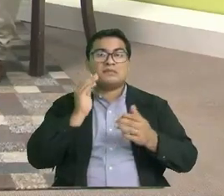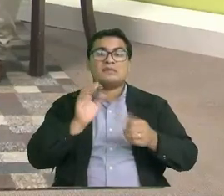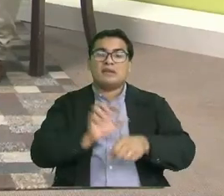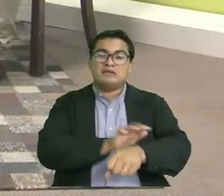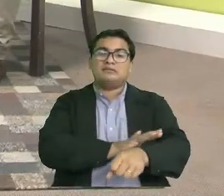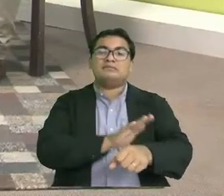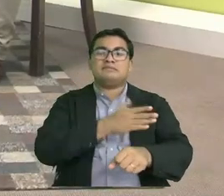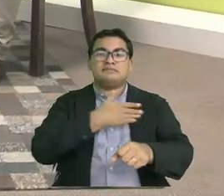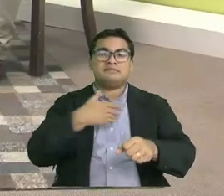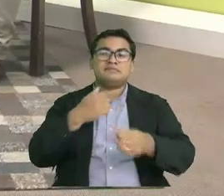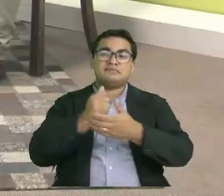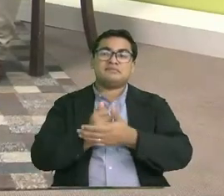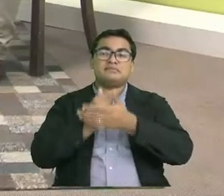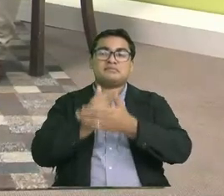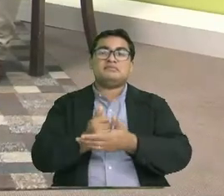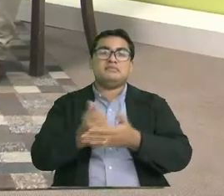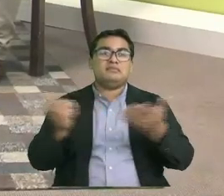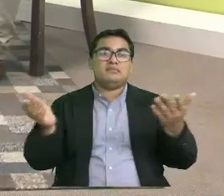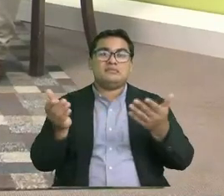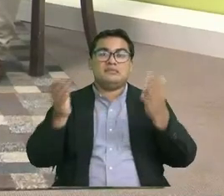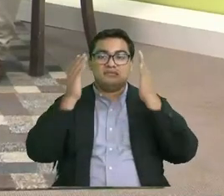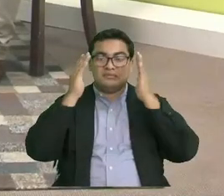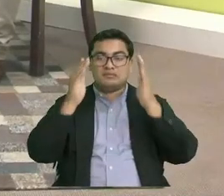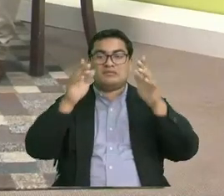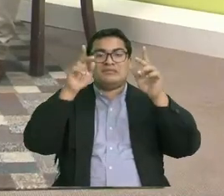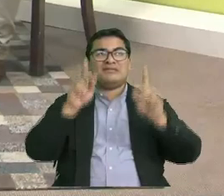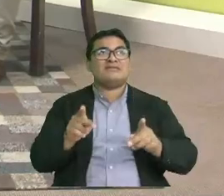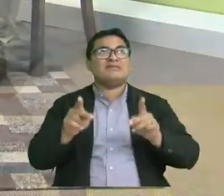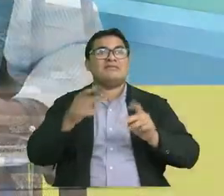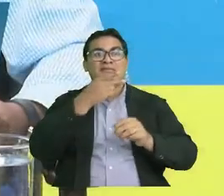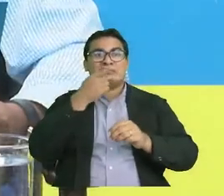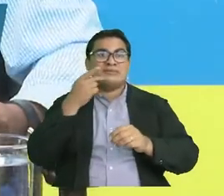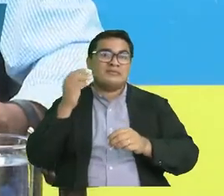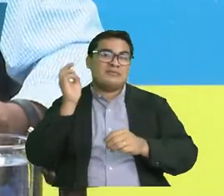claro. y ayude pues, en la atención del paciente. Claro, es que los padres